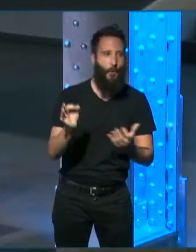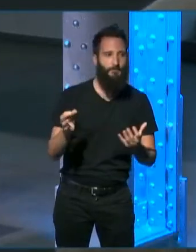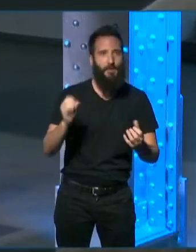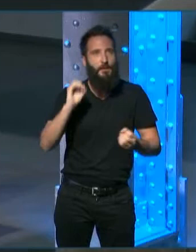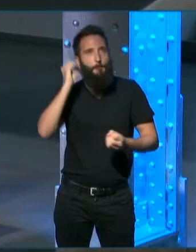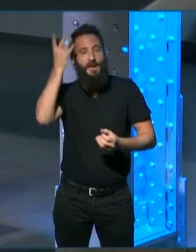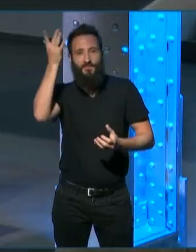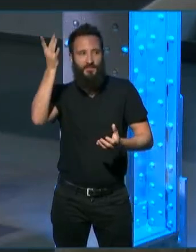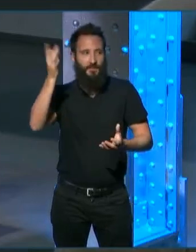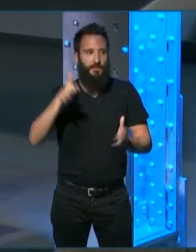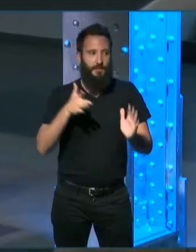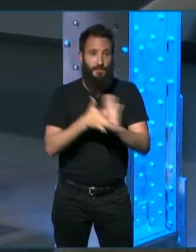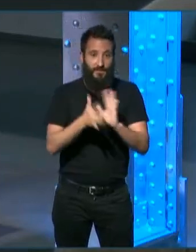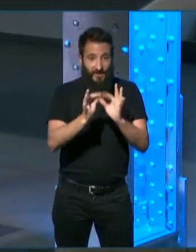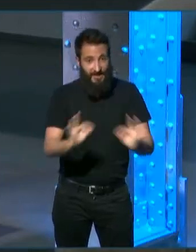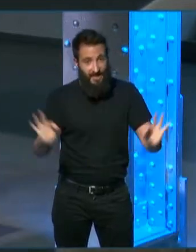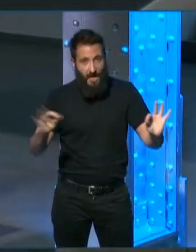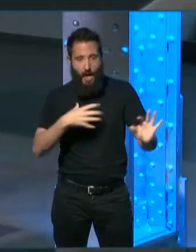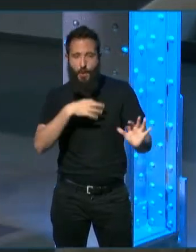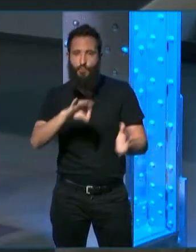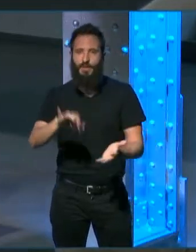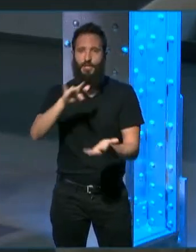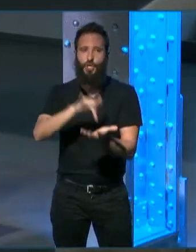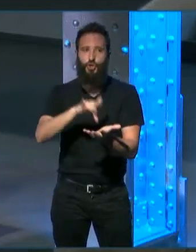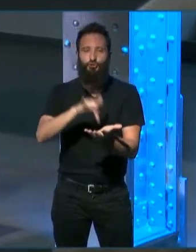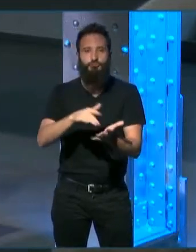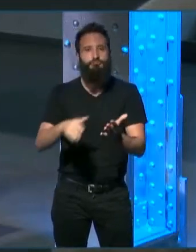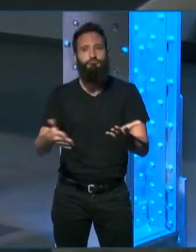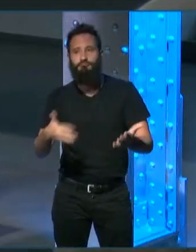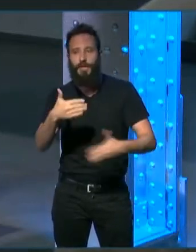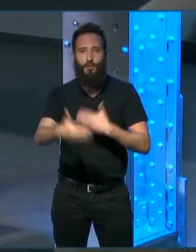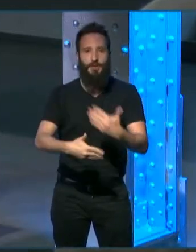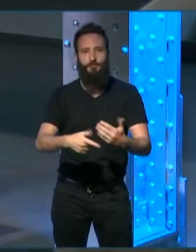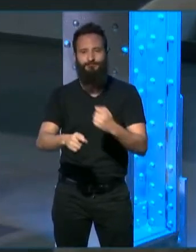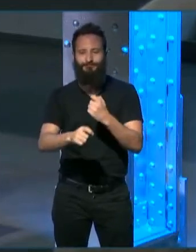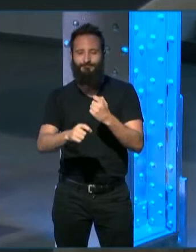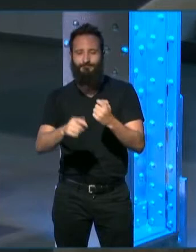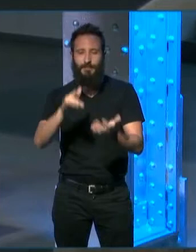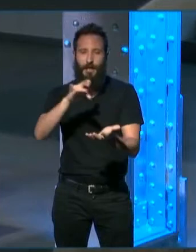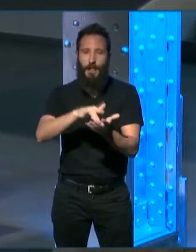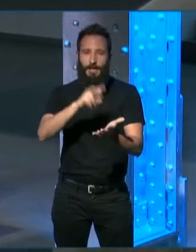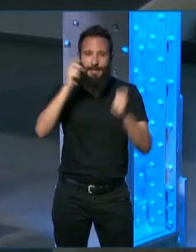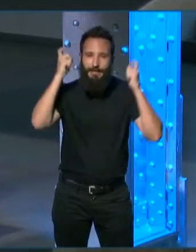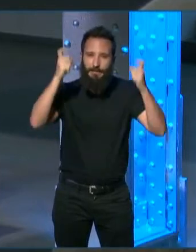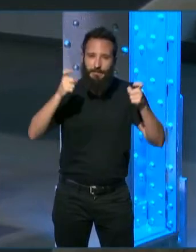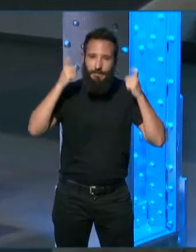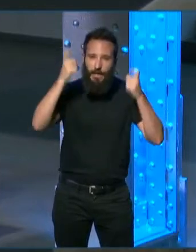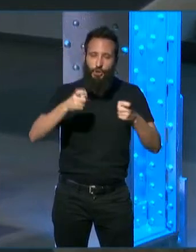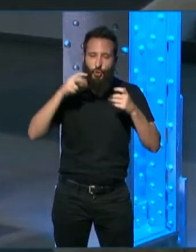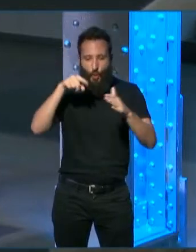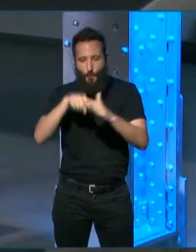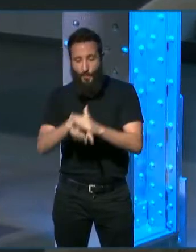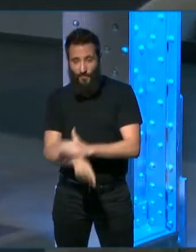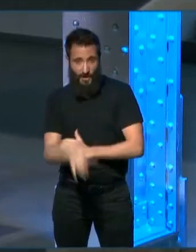lleguen a desplazar continuamente un ejercicio de profundidad que yo creo que cada vez es más necesario en un mundo